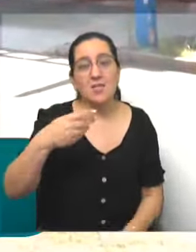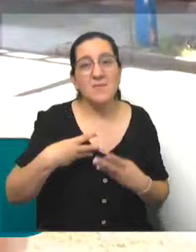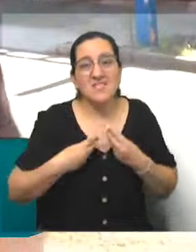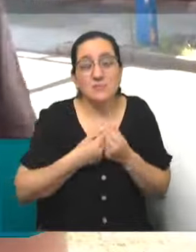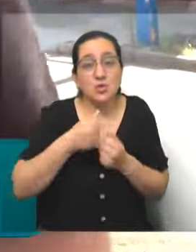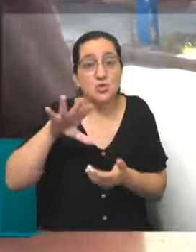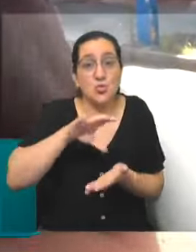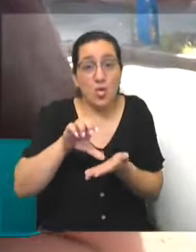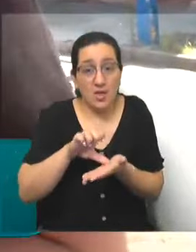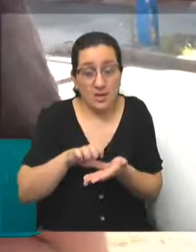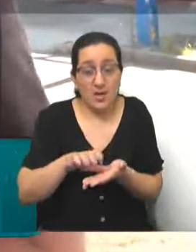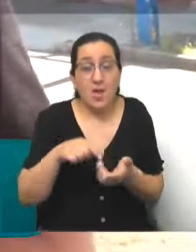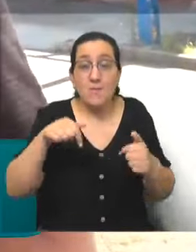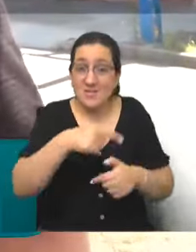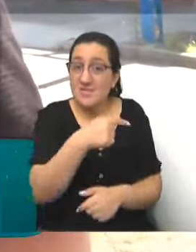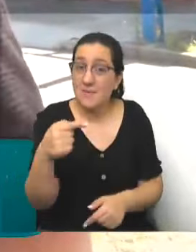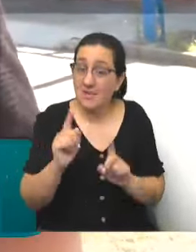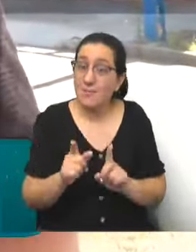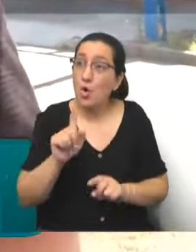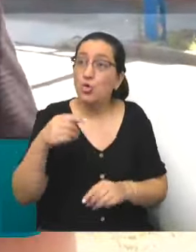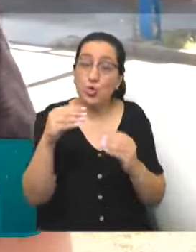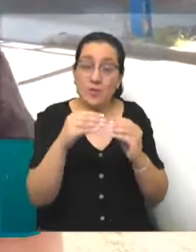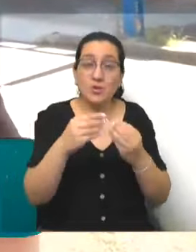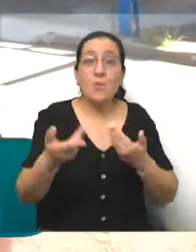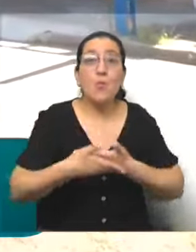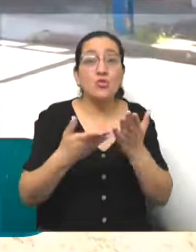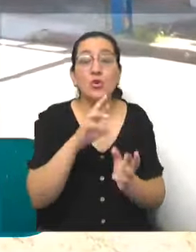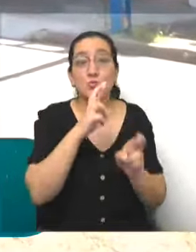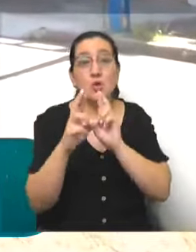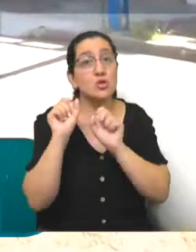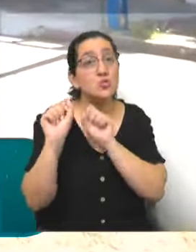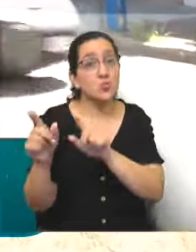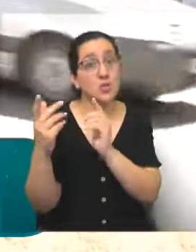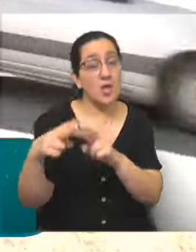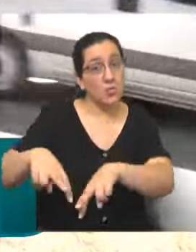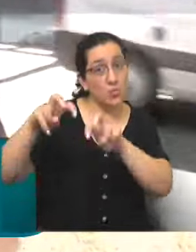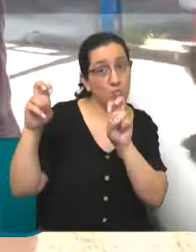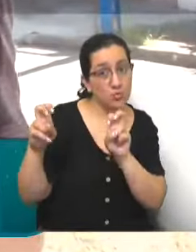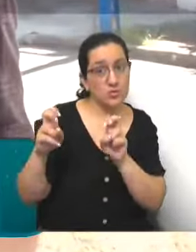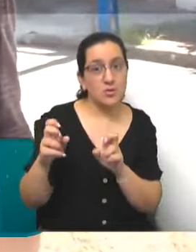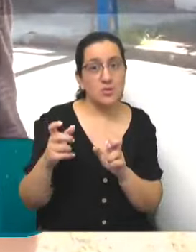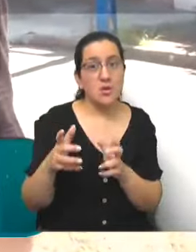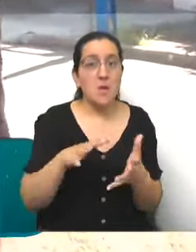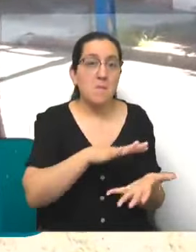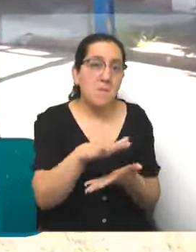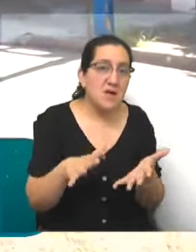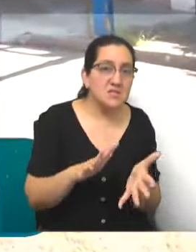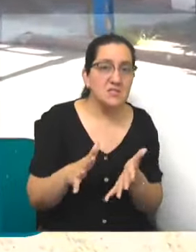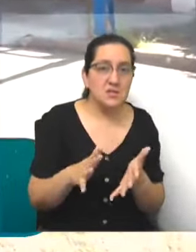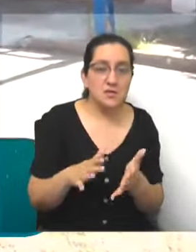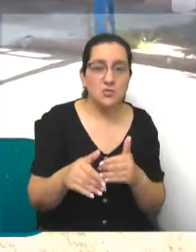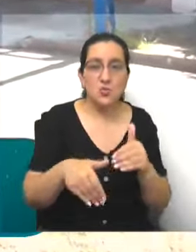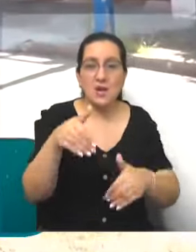semana también otros colegas han estado mostrando los resultados de sus estudios. Es un panorama que muestra una